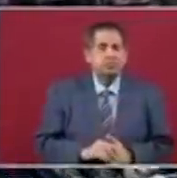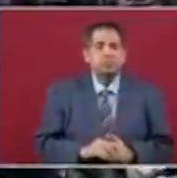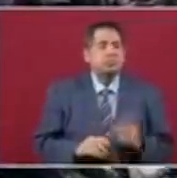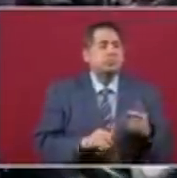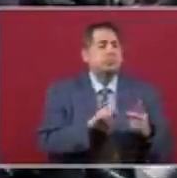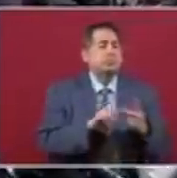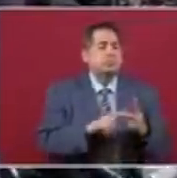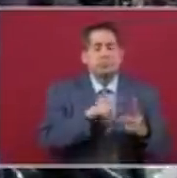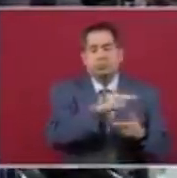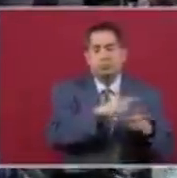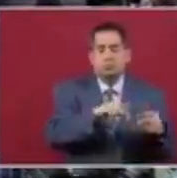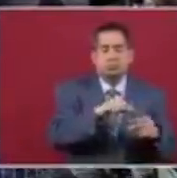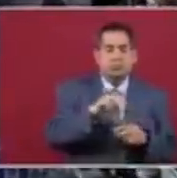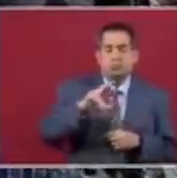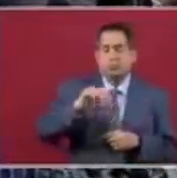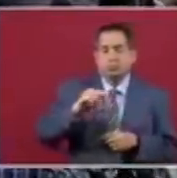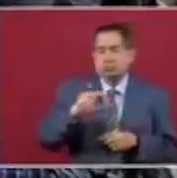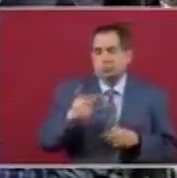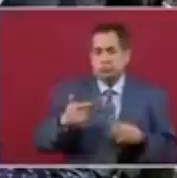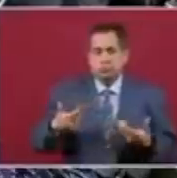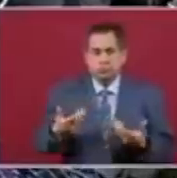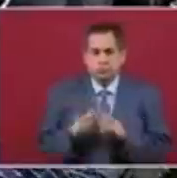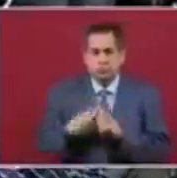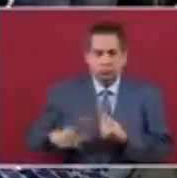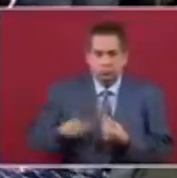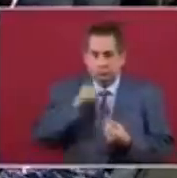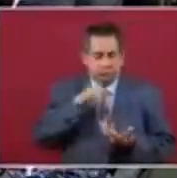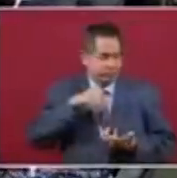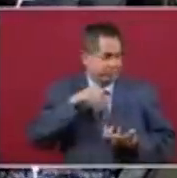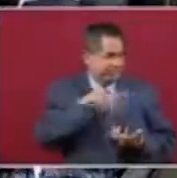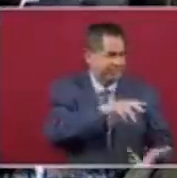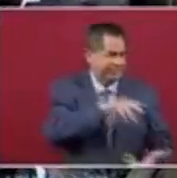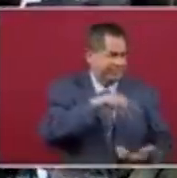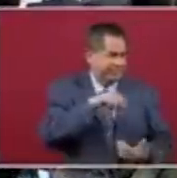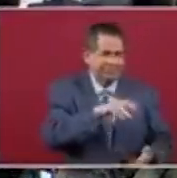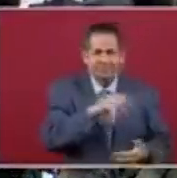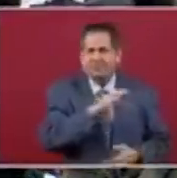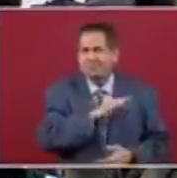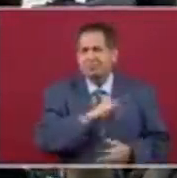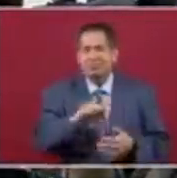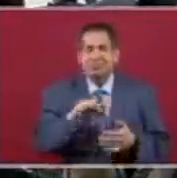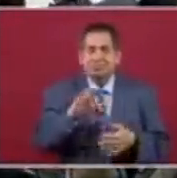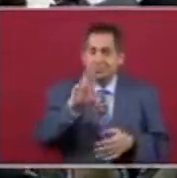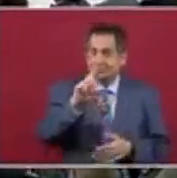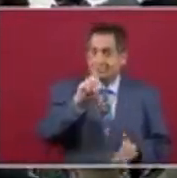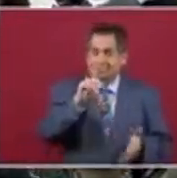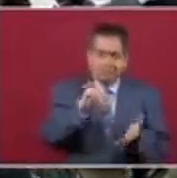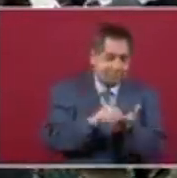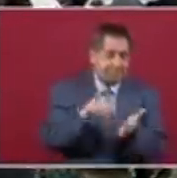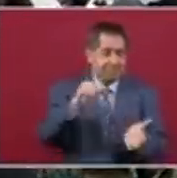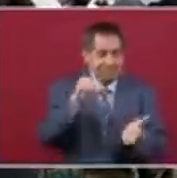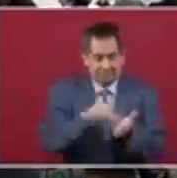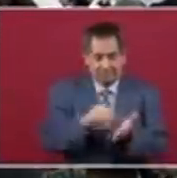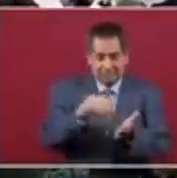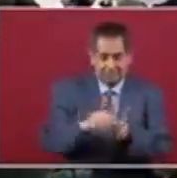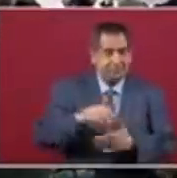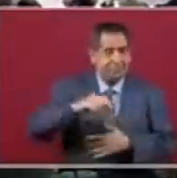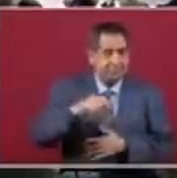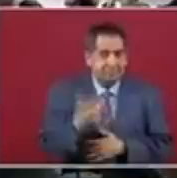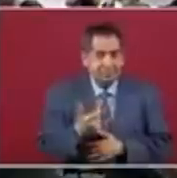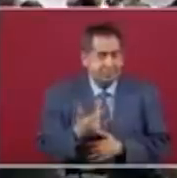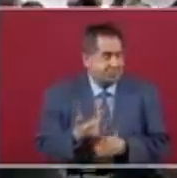organizaciones no gubernamentales, recibían alrededor de 30 mil millones de pesos.